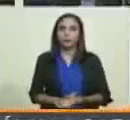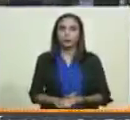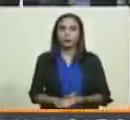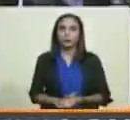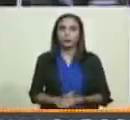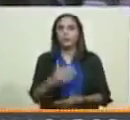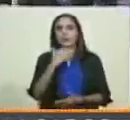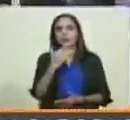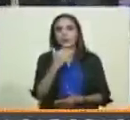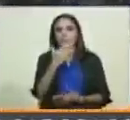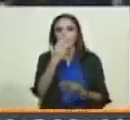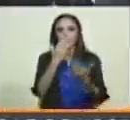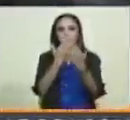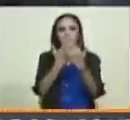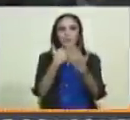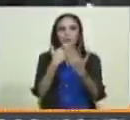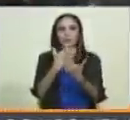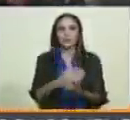estoy.